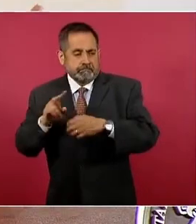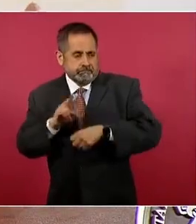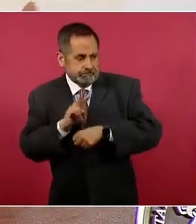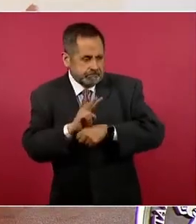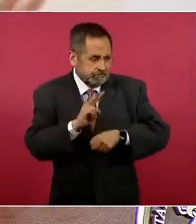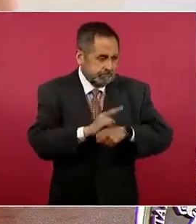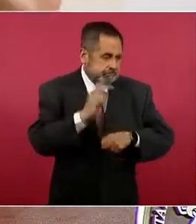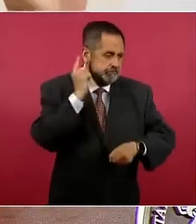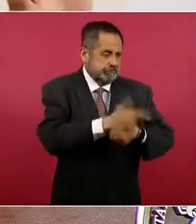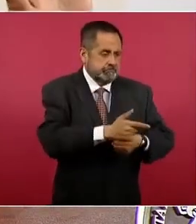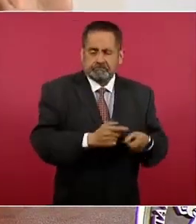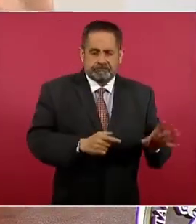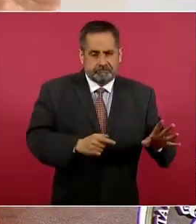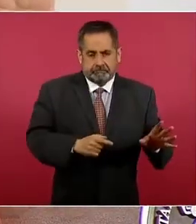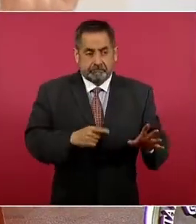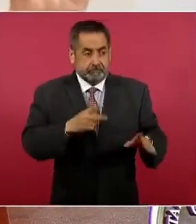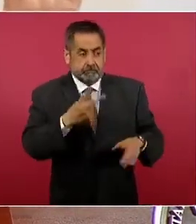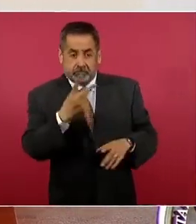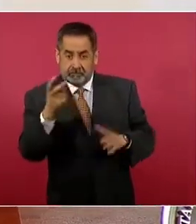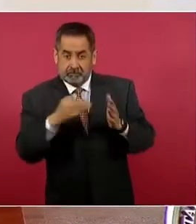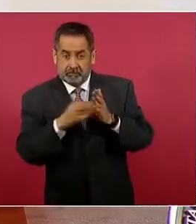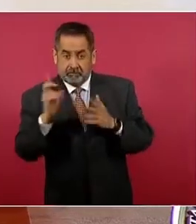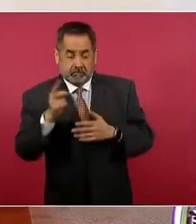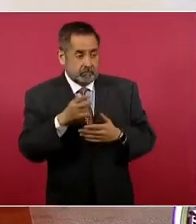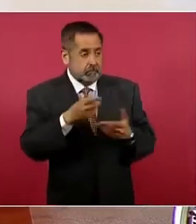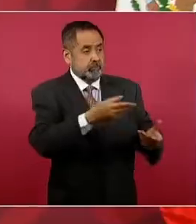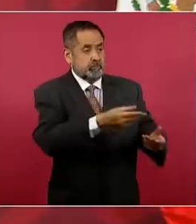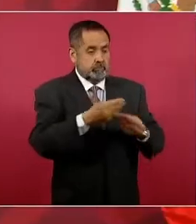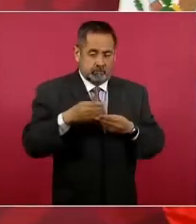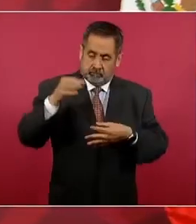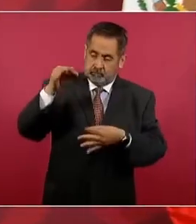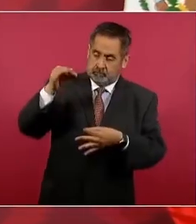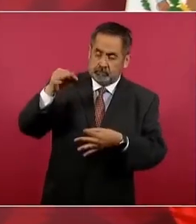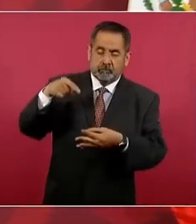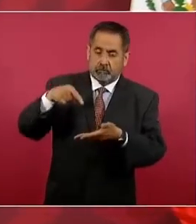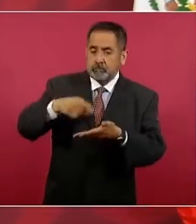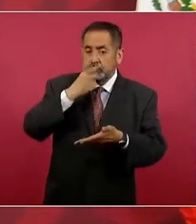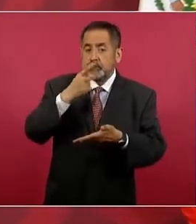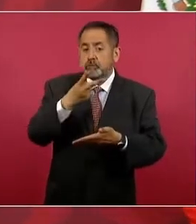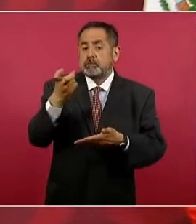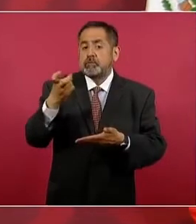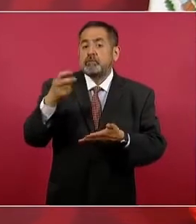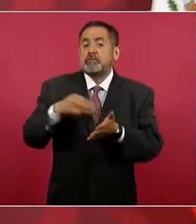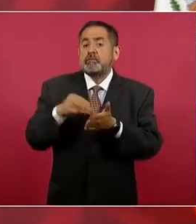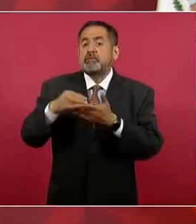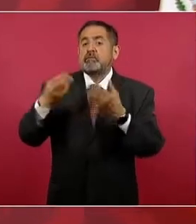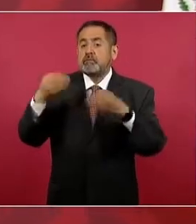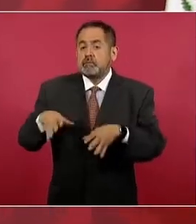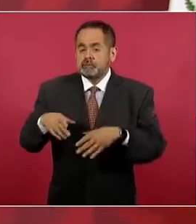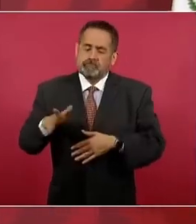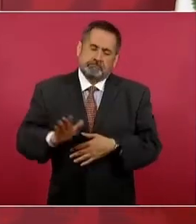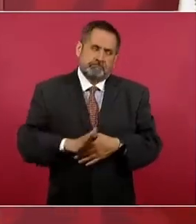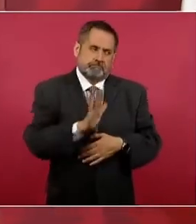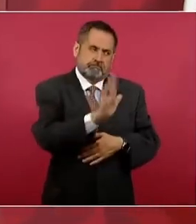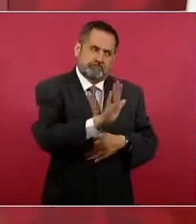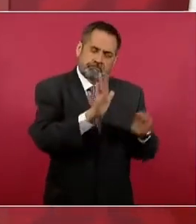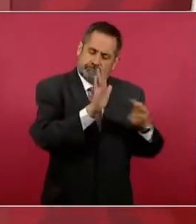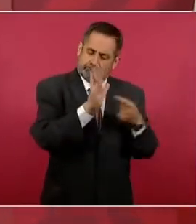Entonces, eso es un documento válido que sirvió para